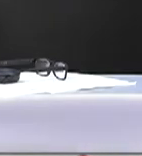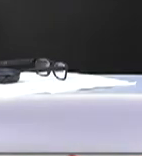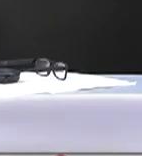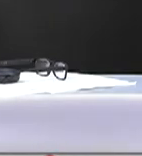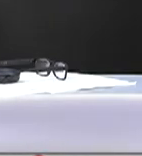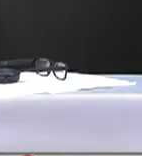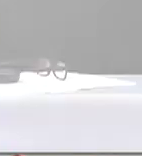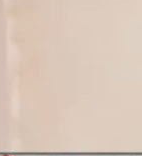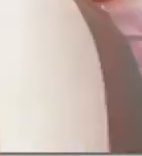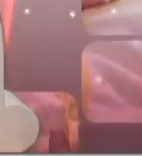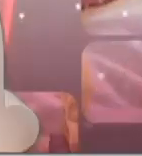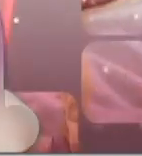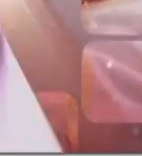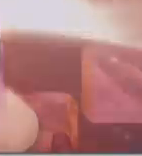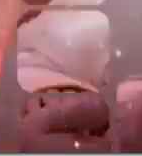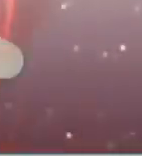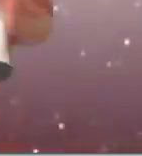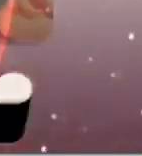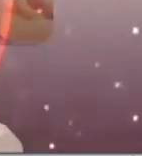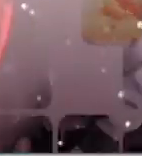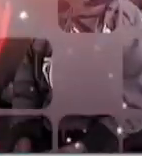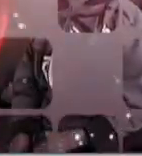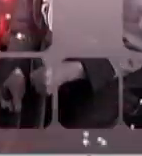del país.